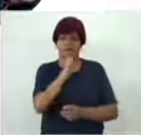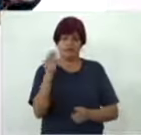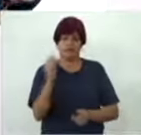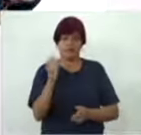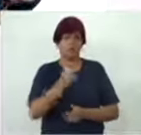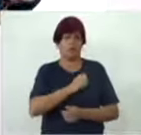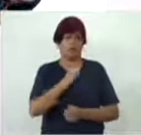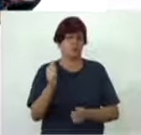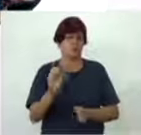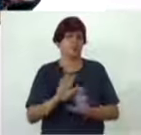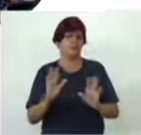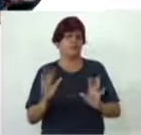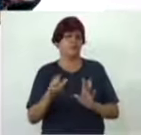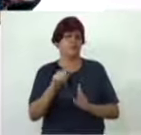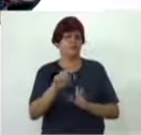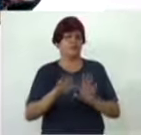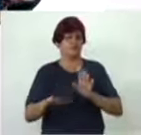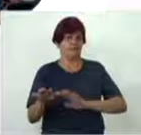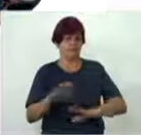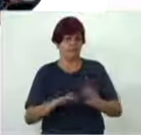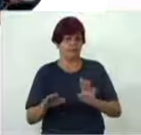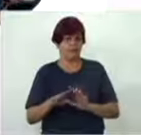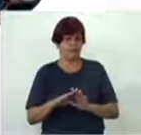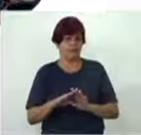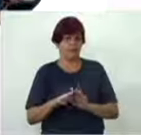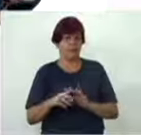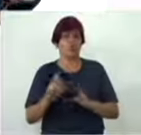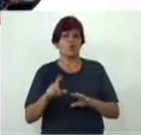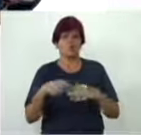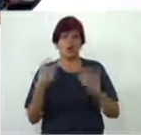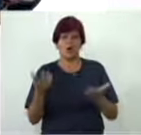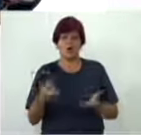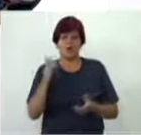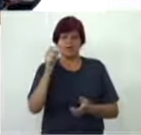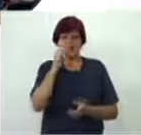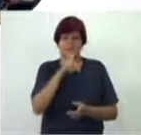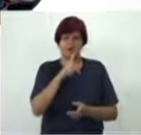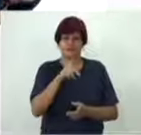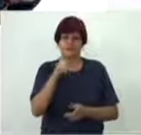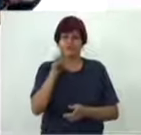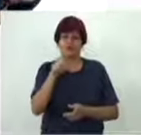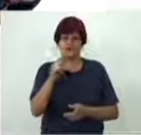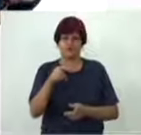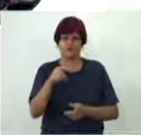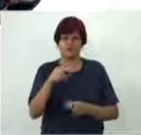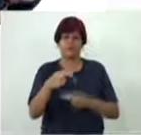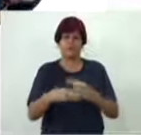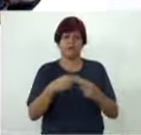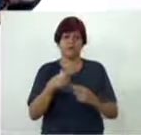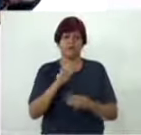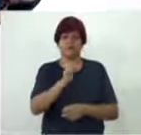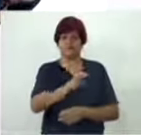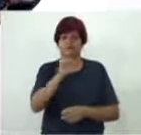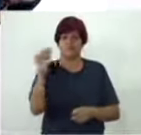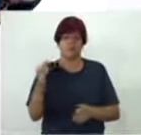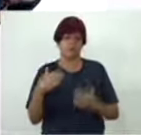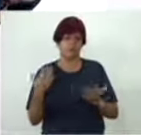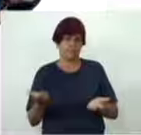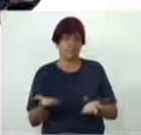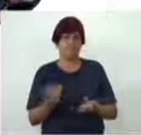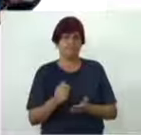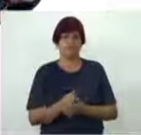formando, deben de tener también en cuenta cuál es el fin del objeto social al que ustedes van a ir cuando se